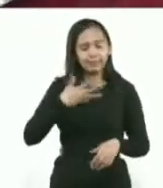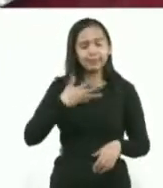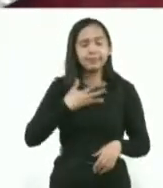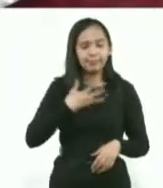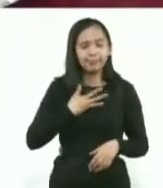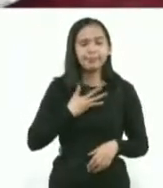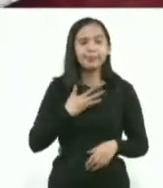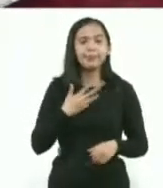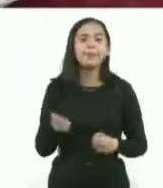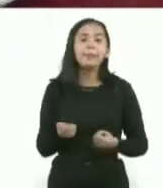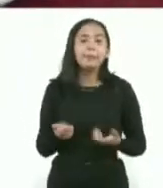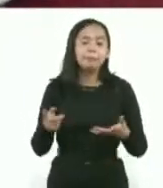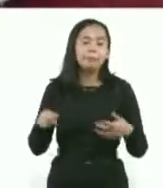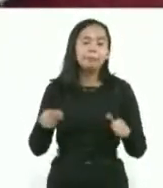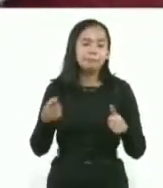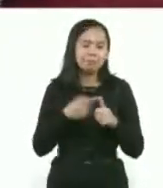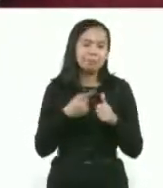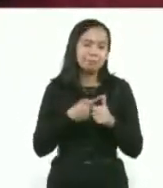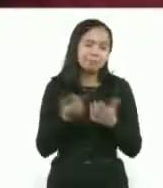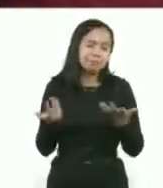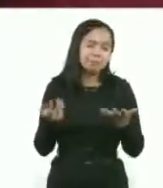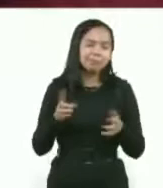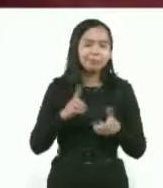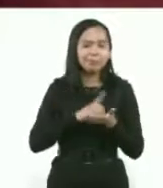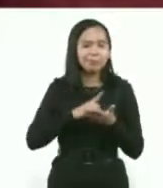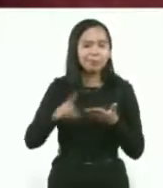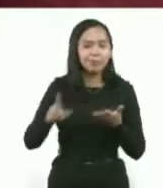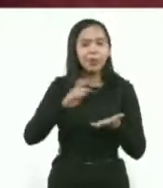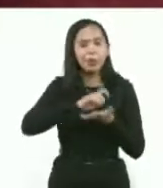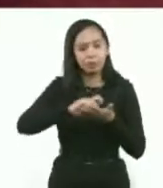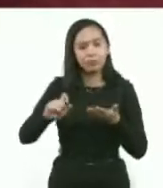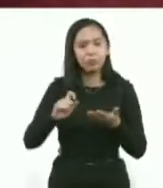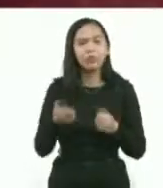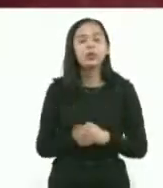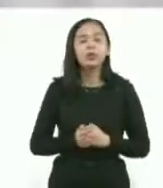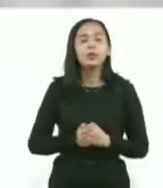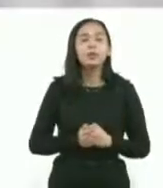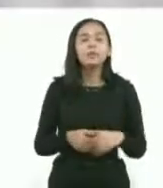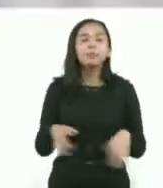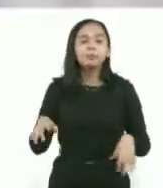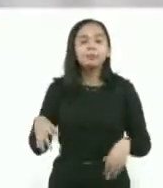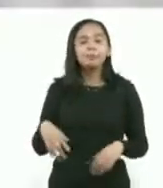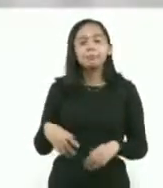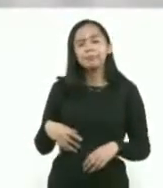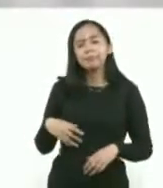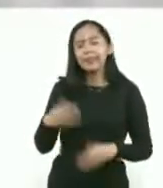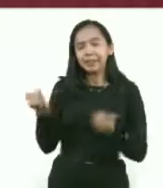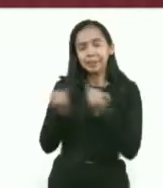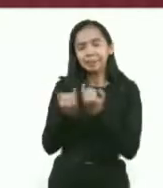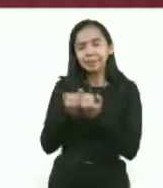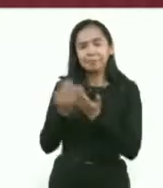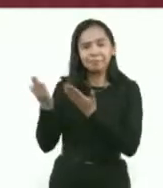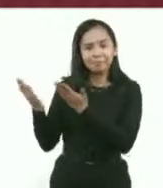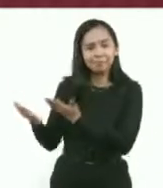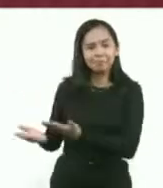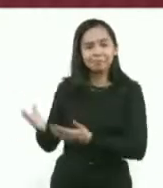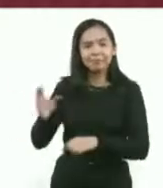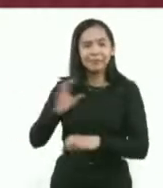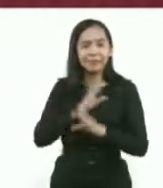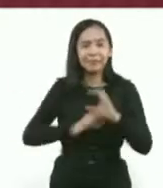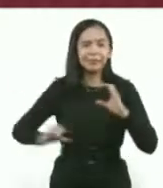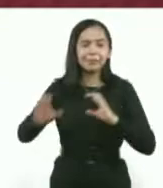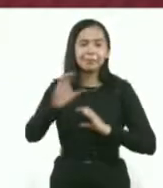que tenemos, entre ellos el del consumo y cuáles son sus características. Y agradezco mucho la anfitrionía para